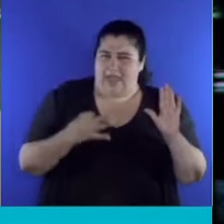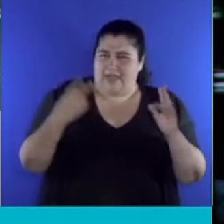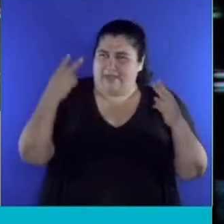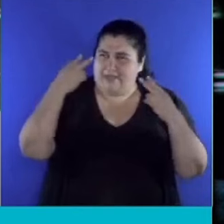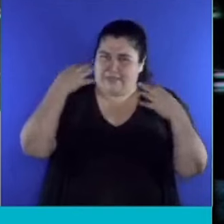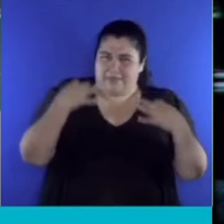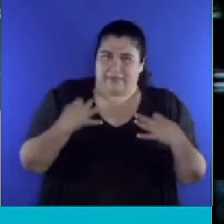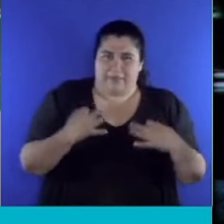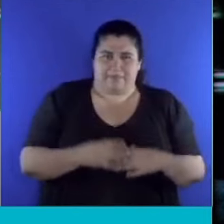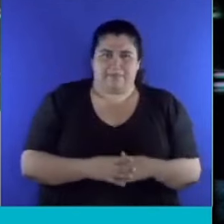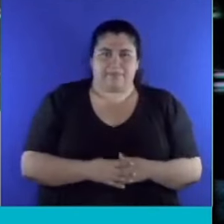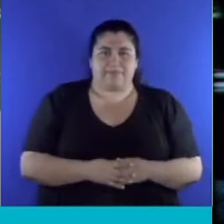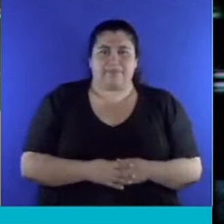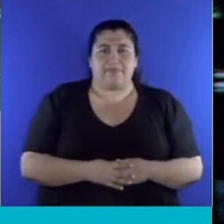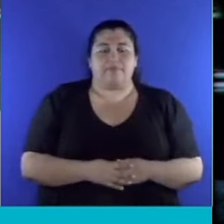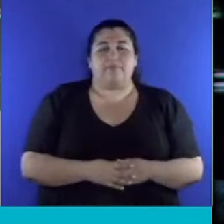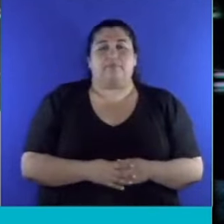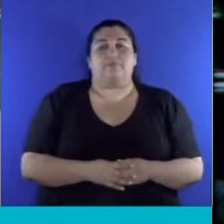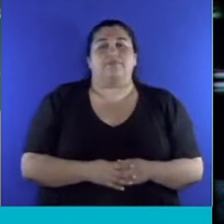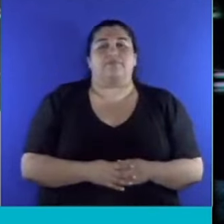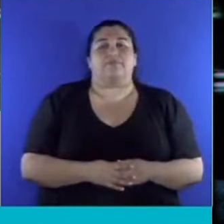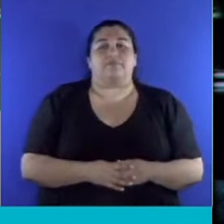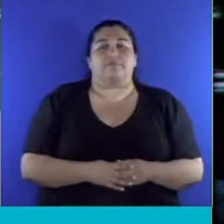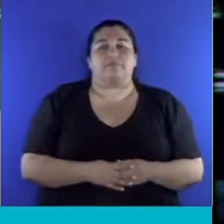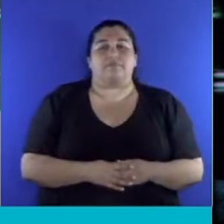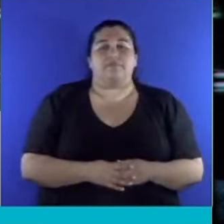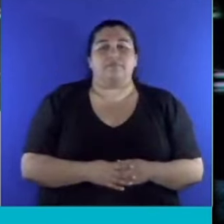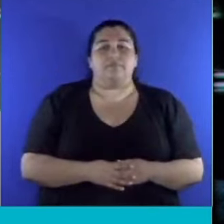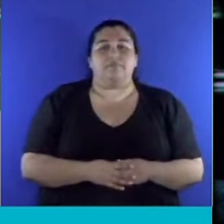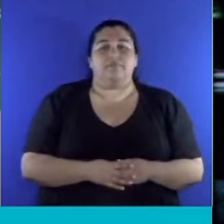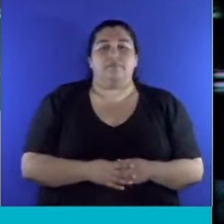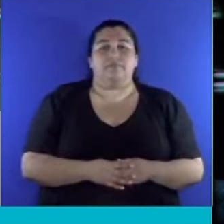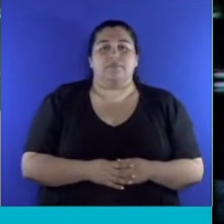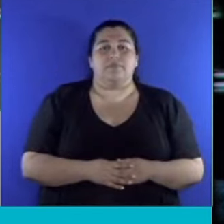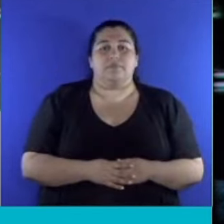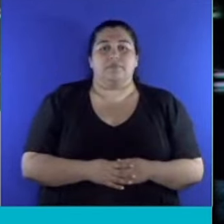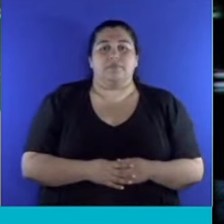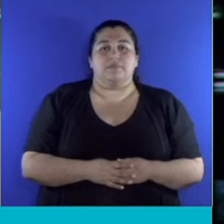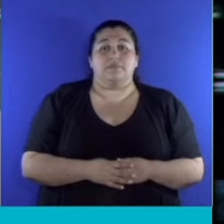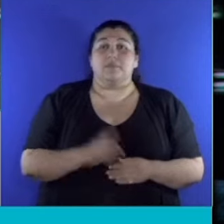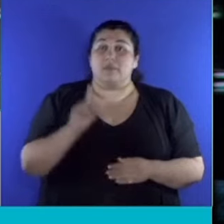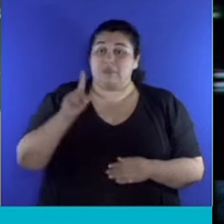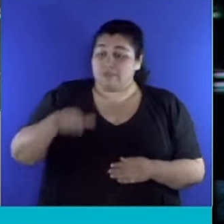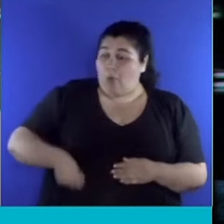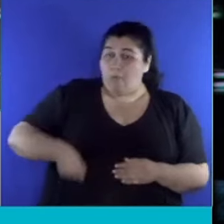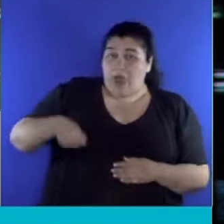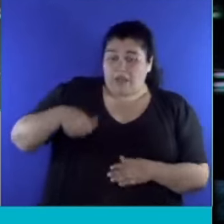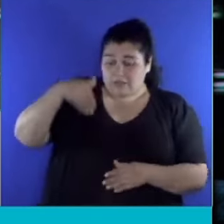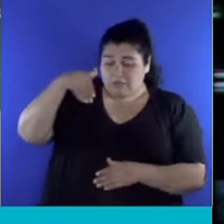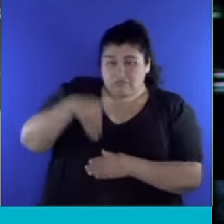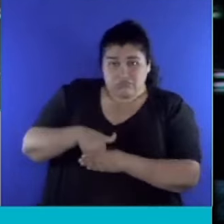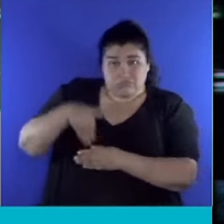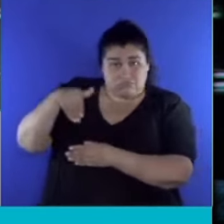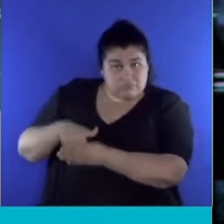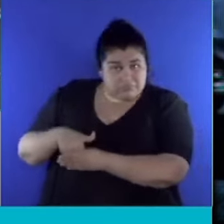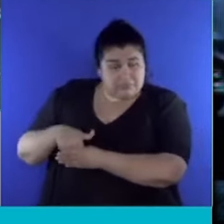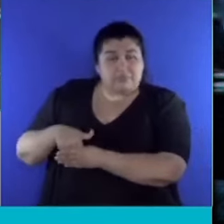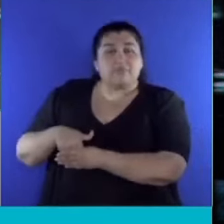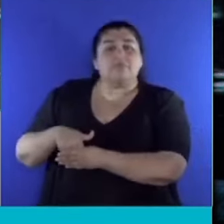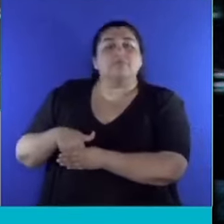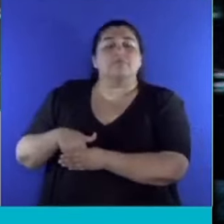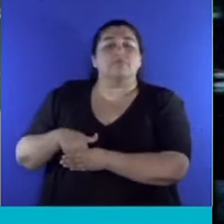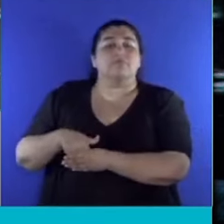así bien perfecto como decía en ese en ese maletín además eh Rodolfo